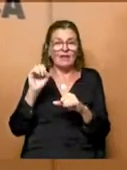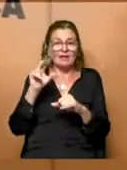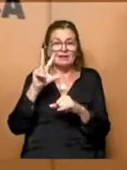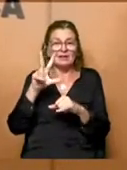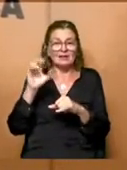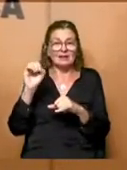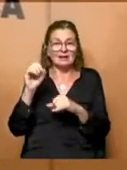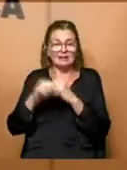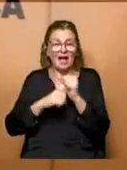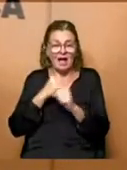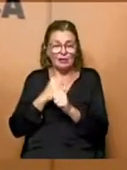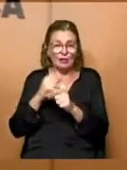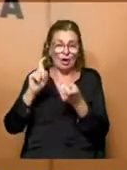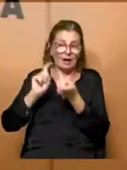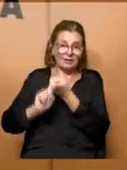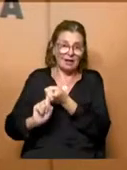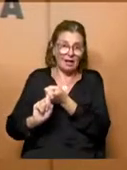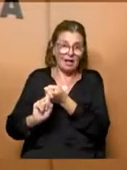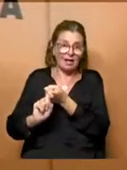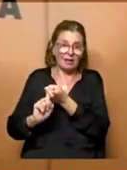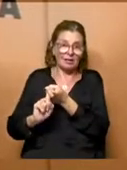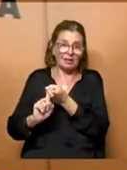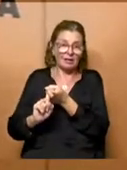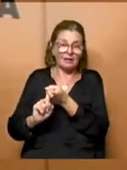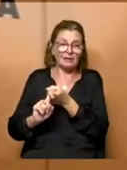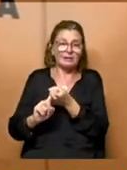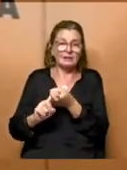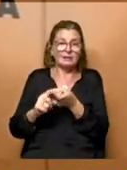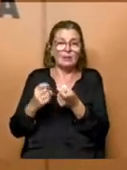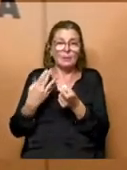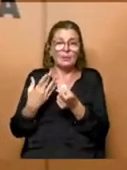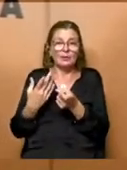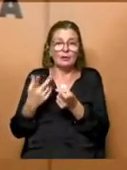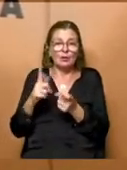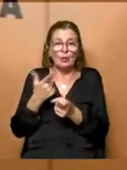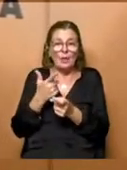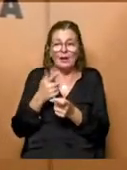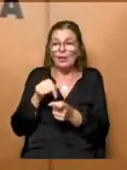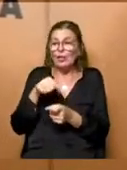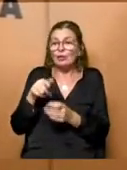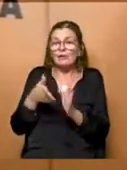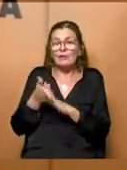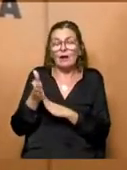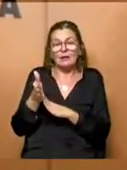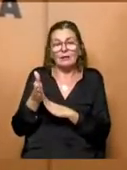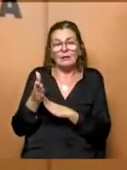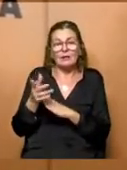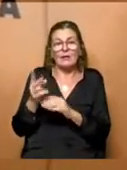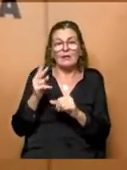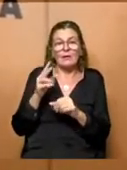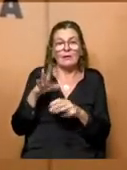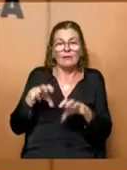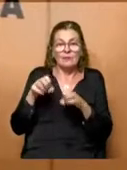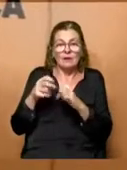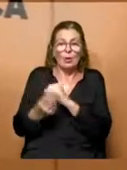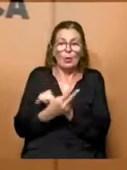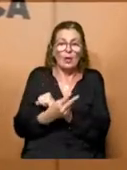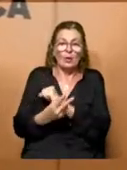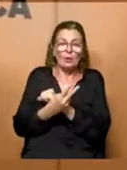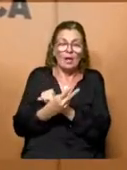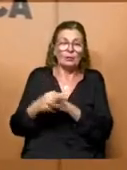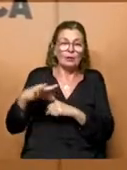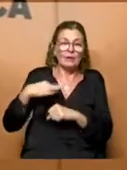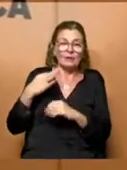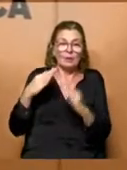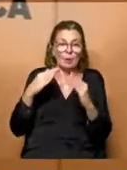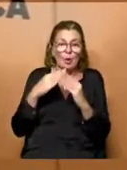¿no?, años de casada, romantizada totalmente, porque no tienen dónde irse, porque vivieron, cuidaron toda la vida y la única